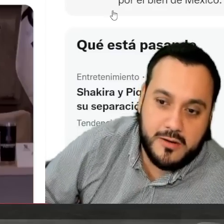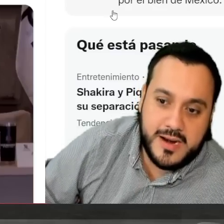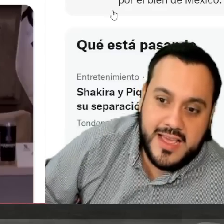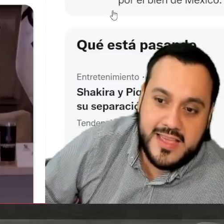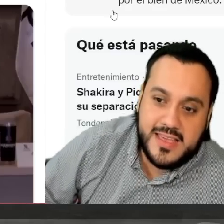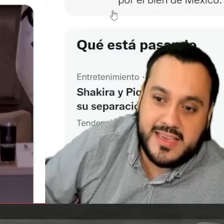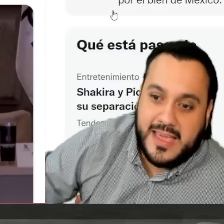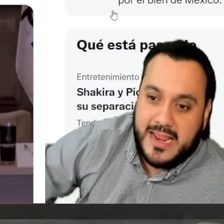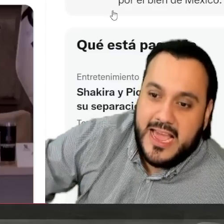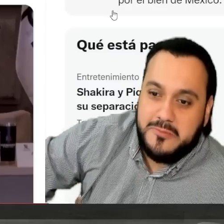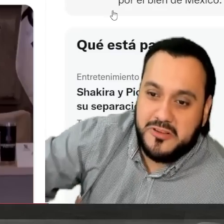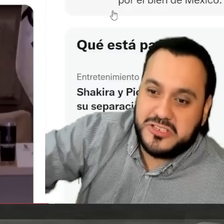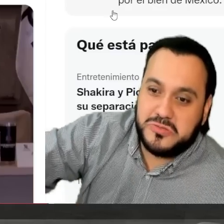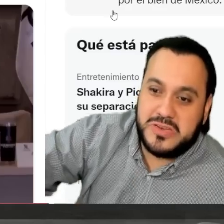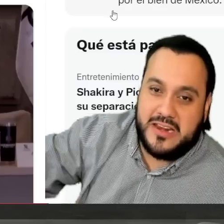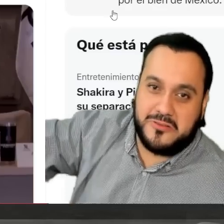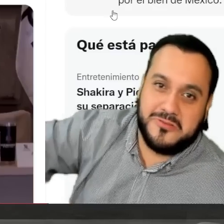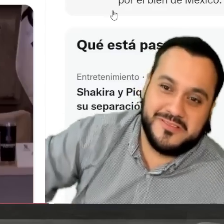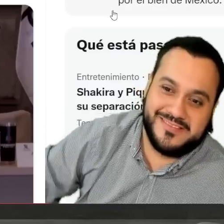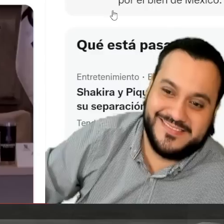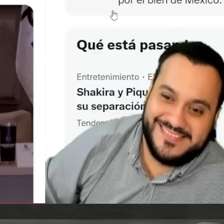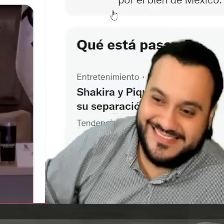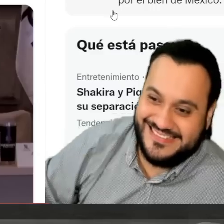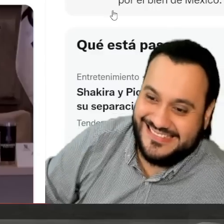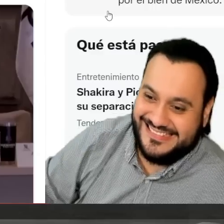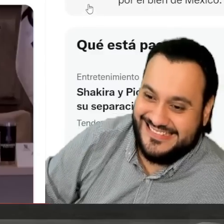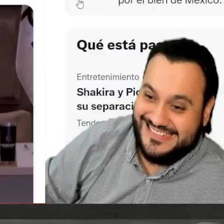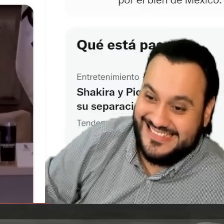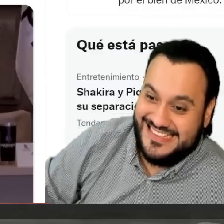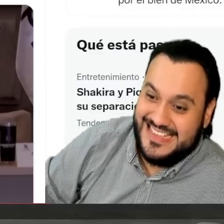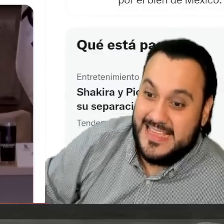ahora que hablo es un narco